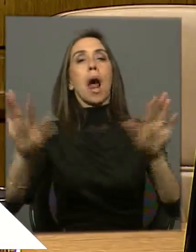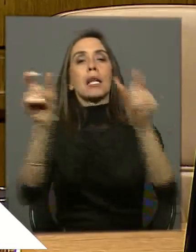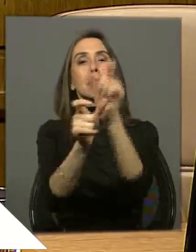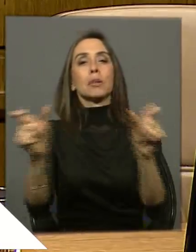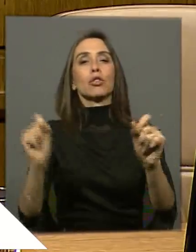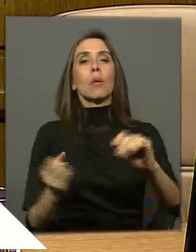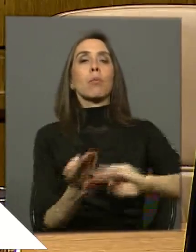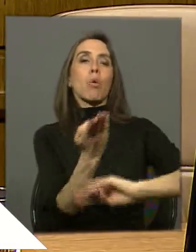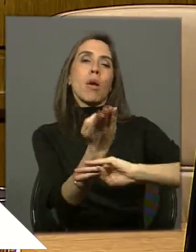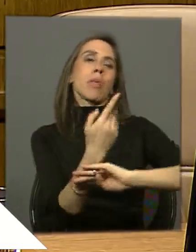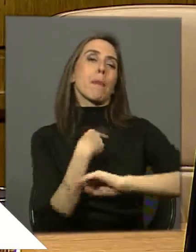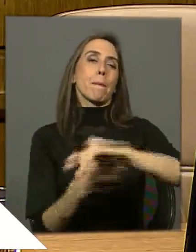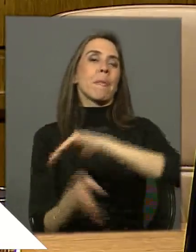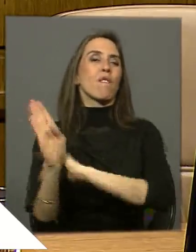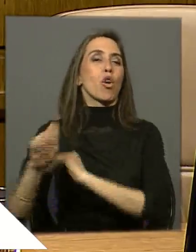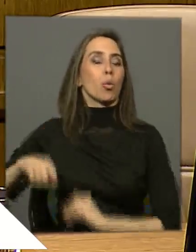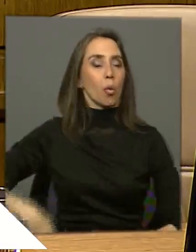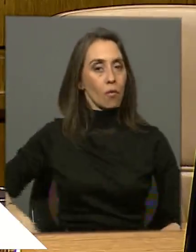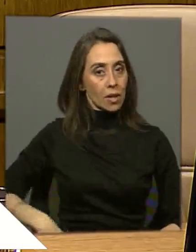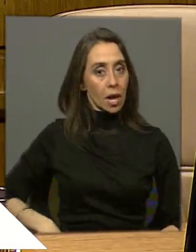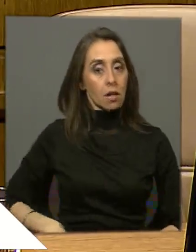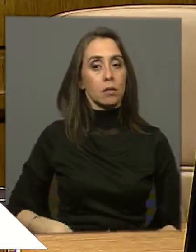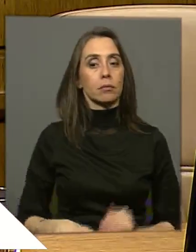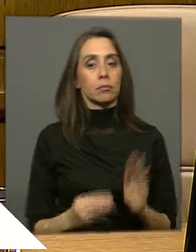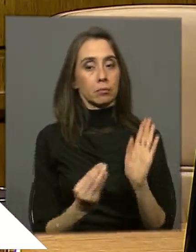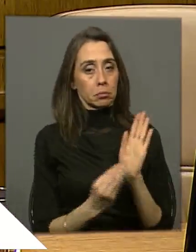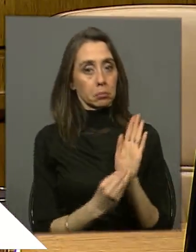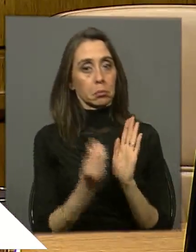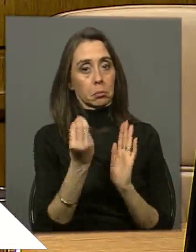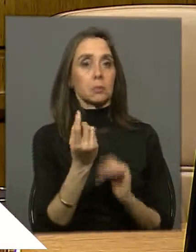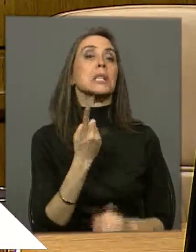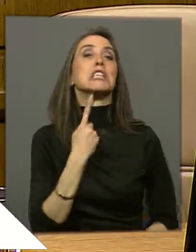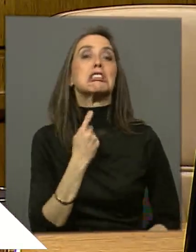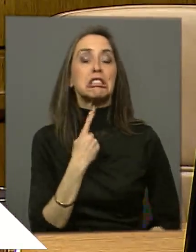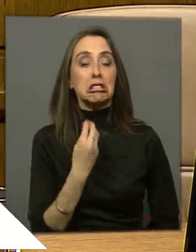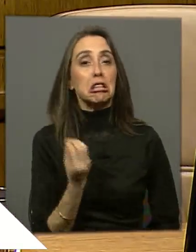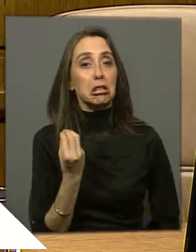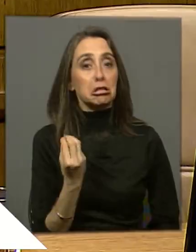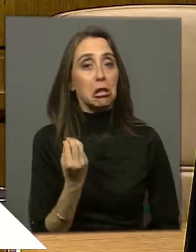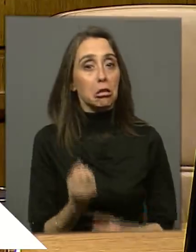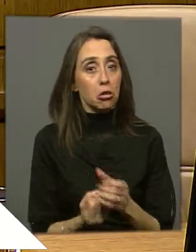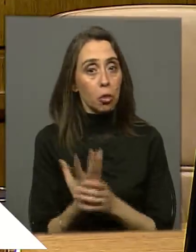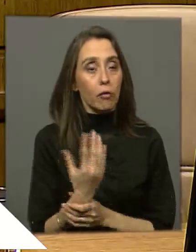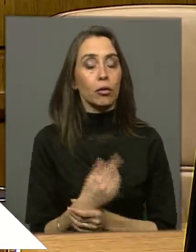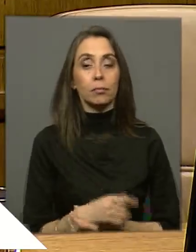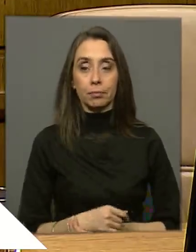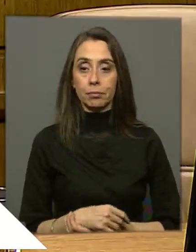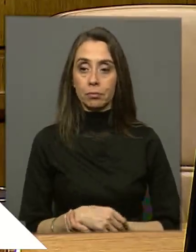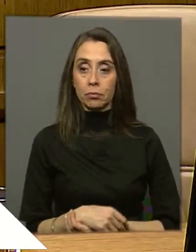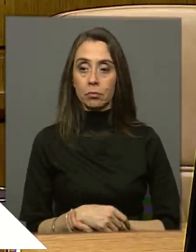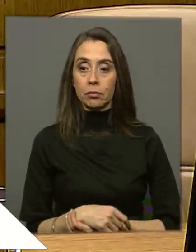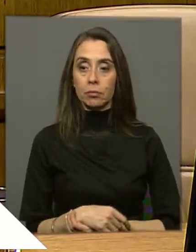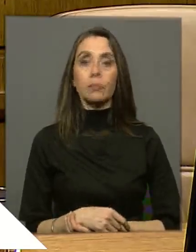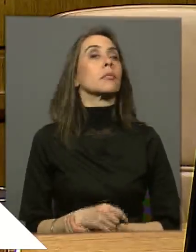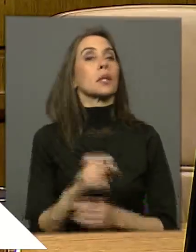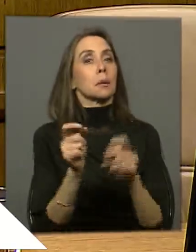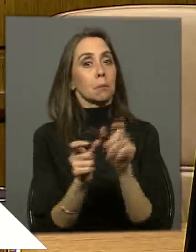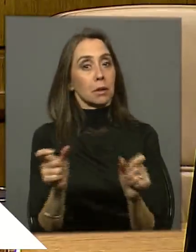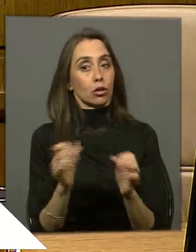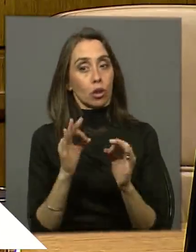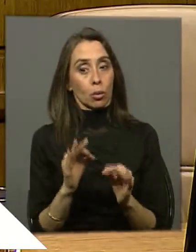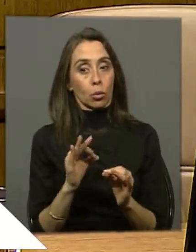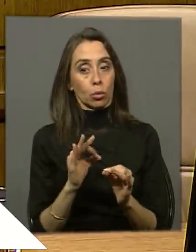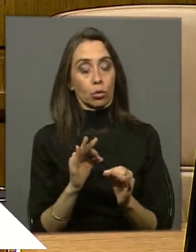todos los que estén disponibles. Me parece una innovación interesante. Y además, tiene un incentivo a que aquellos que cumplan